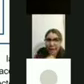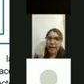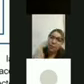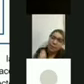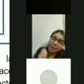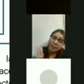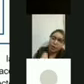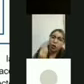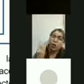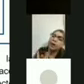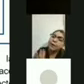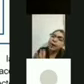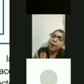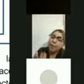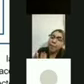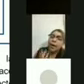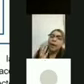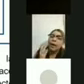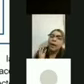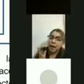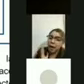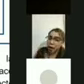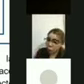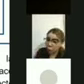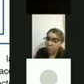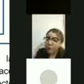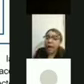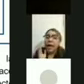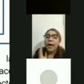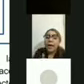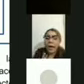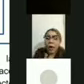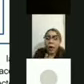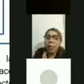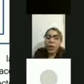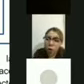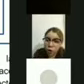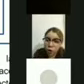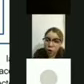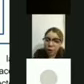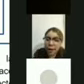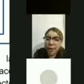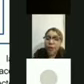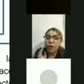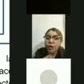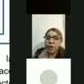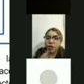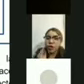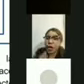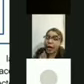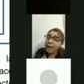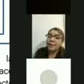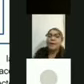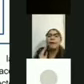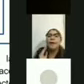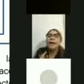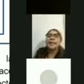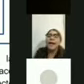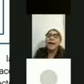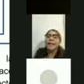habilidades de representación gráfica en cada uno. Y como segundo, tenemos el contexto social que va a